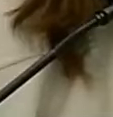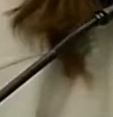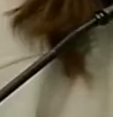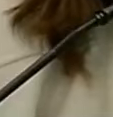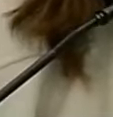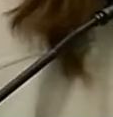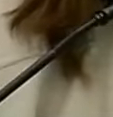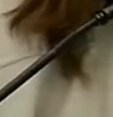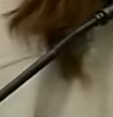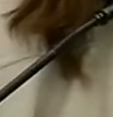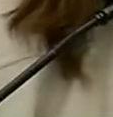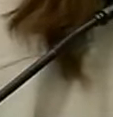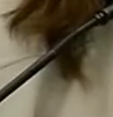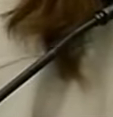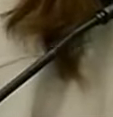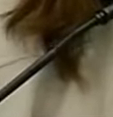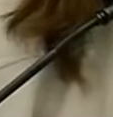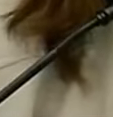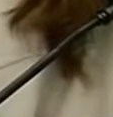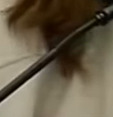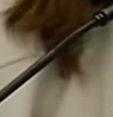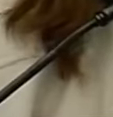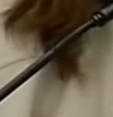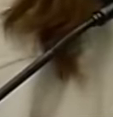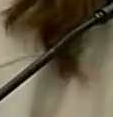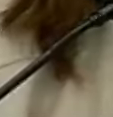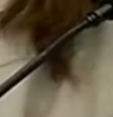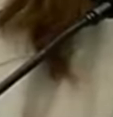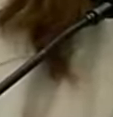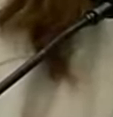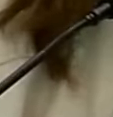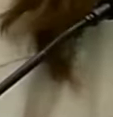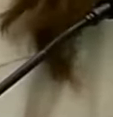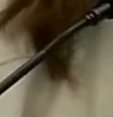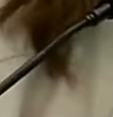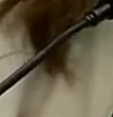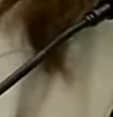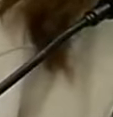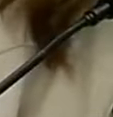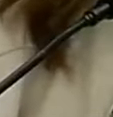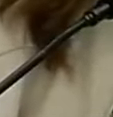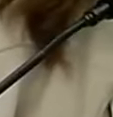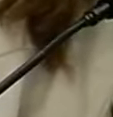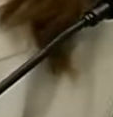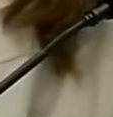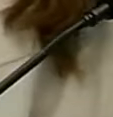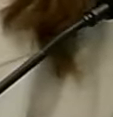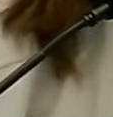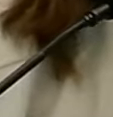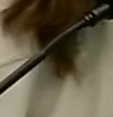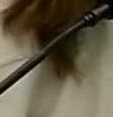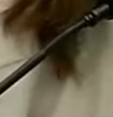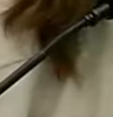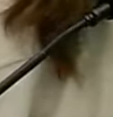con capacidad de detectar cada uno de los botes que pueden intentar entrar a